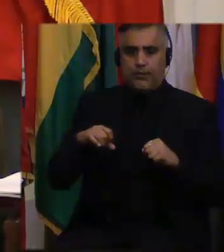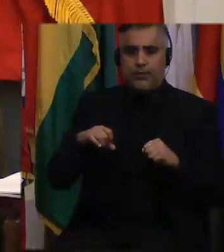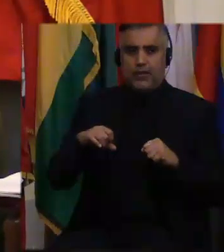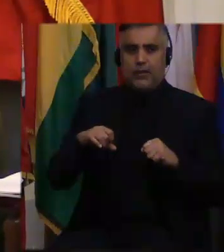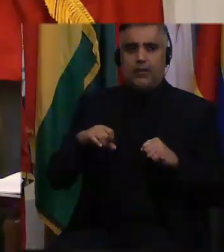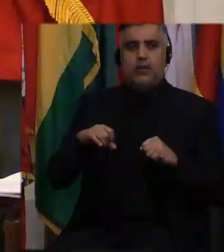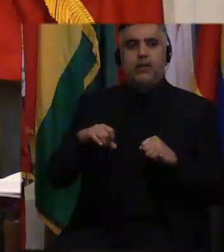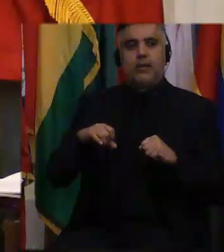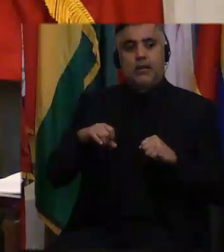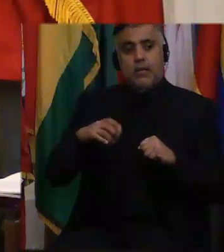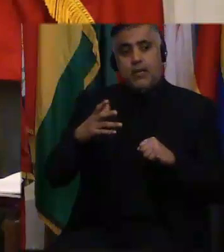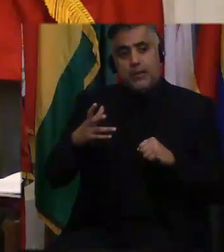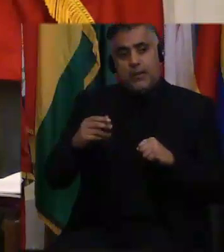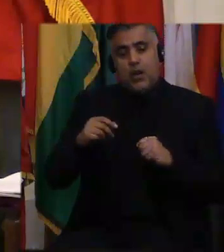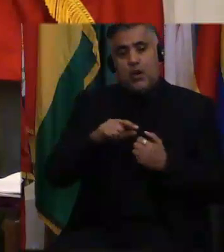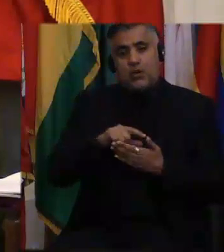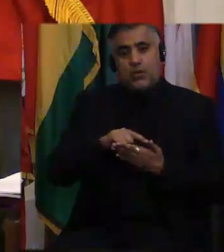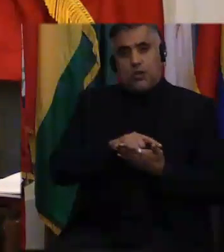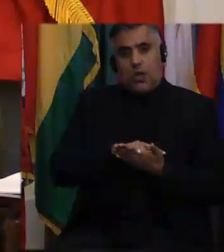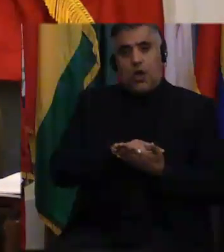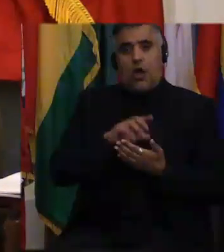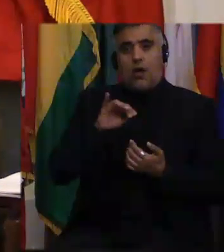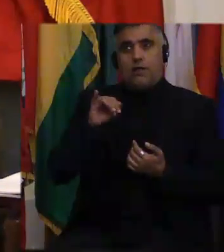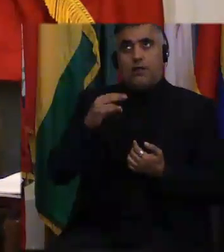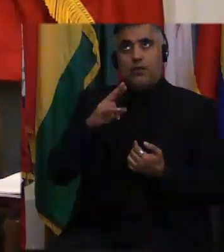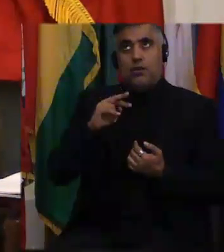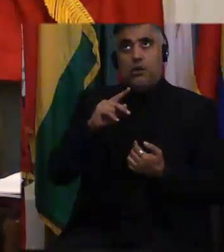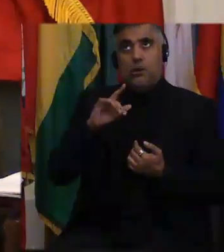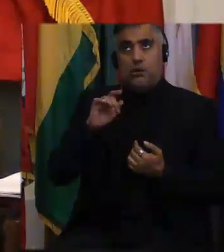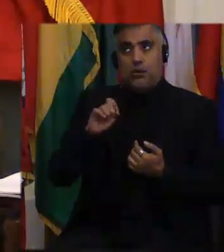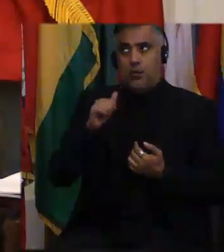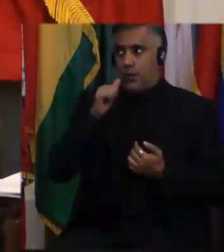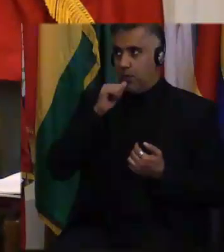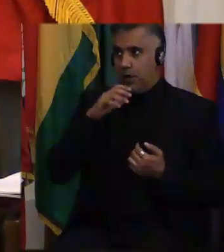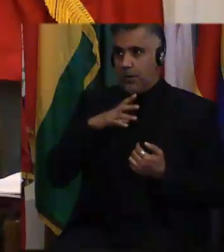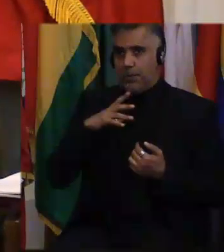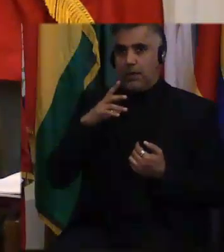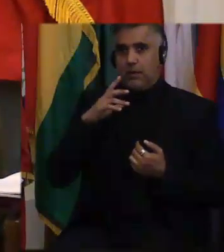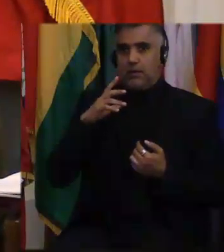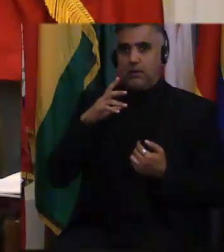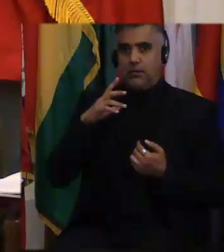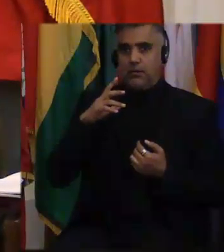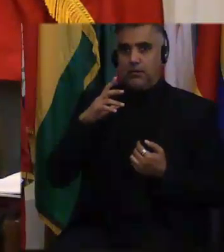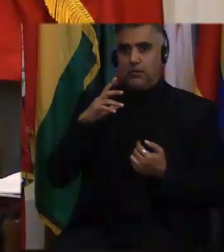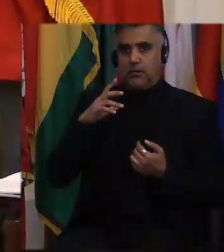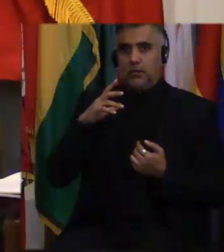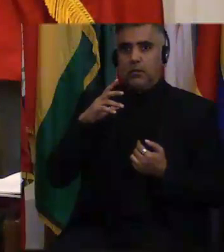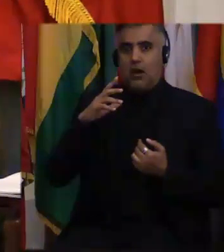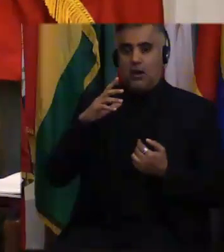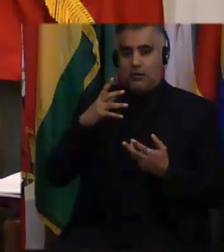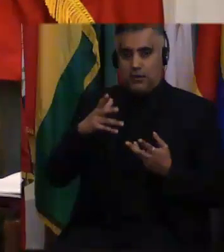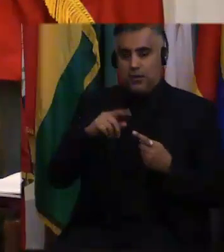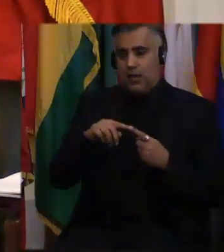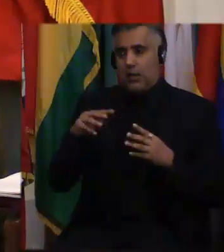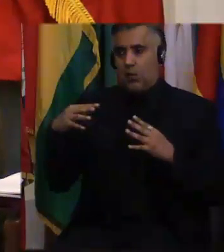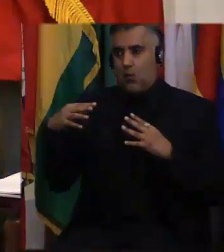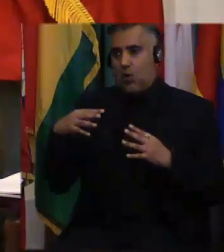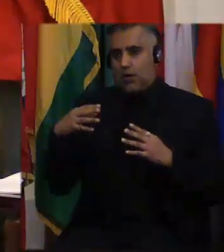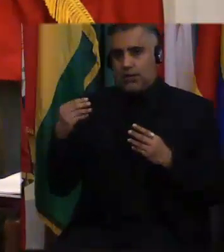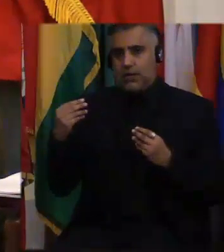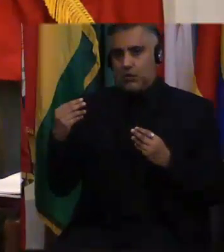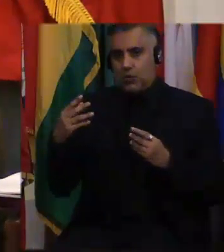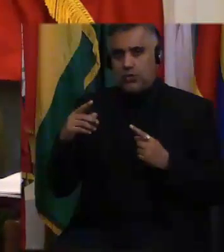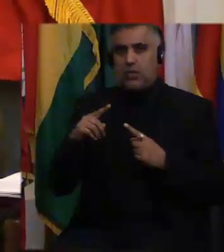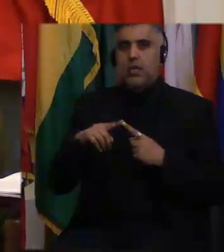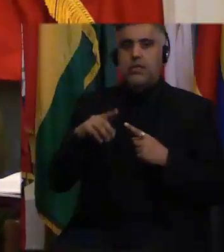la selva donde las mujeres se transforman, al igual que en la guerra, en territorios. En territorios para ser invadidos